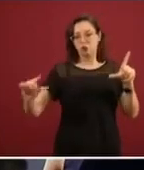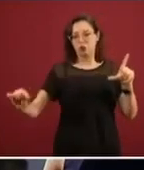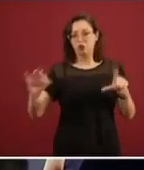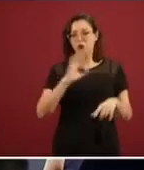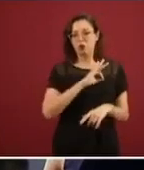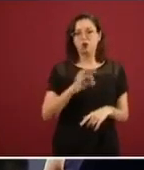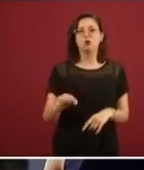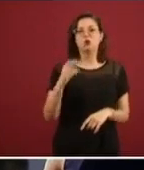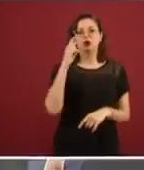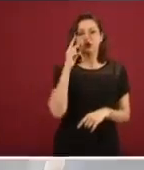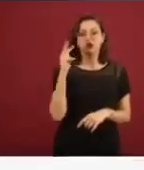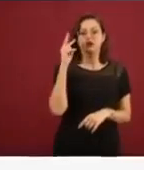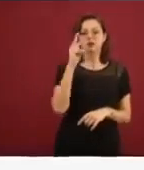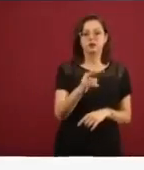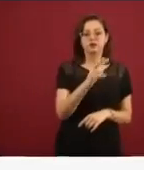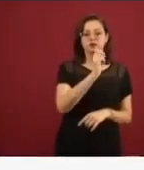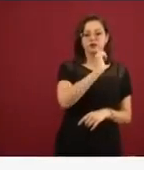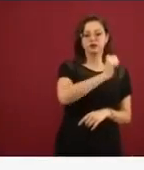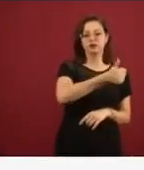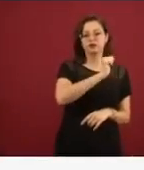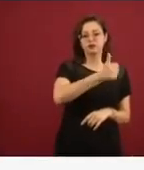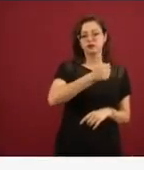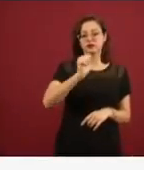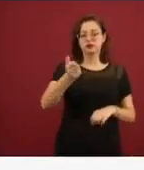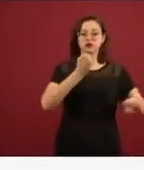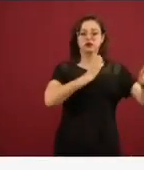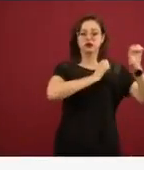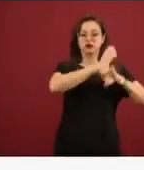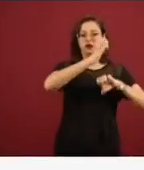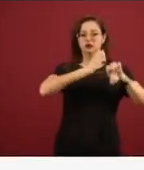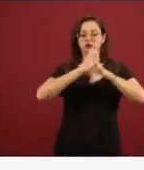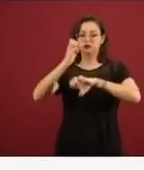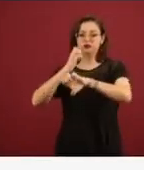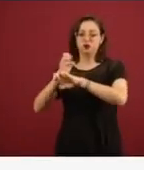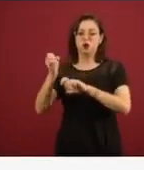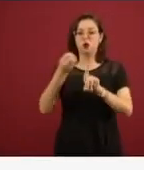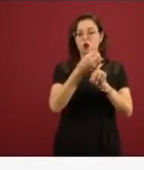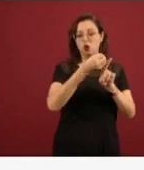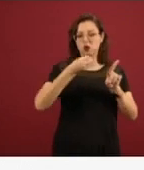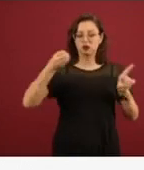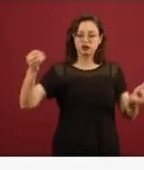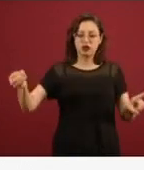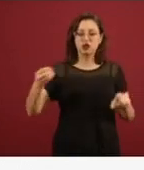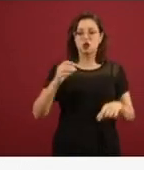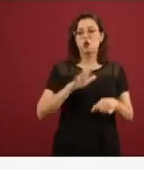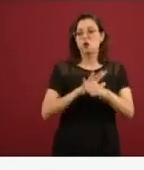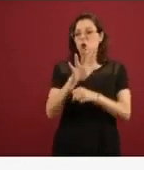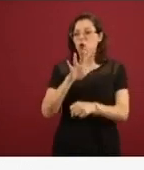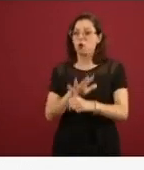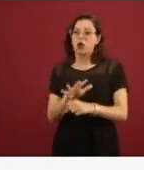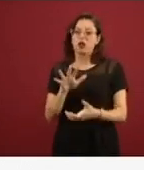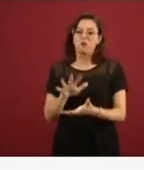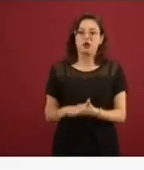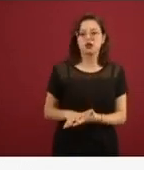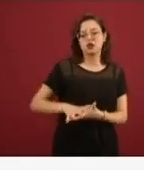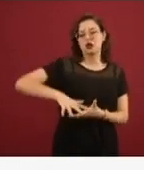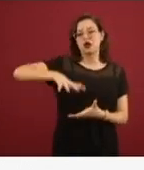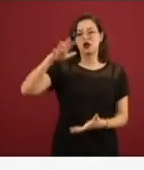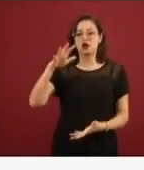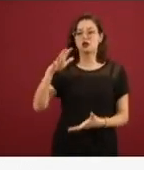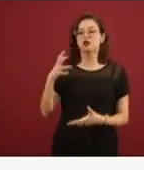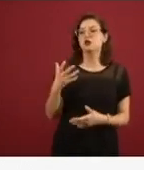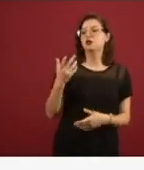ustedes identificar cada uno de los estados y ver cuál es el orden que guardan en relación a la tasa de incidencia